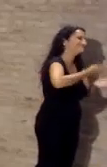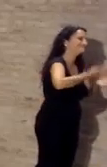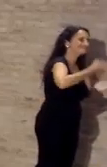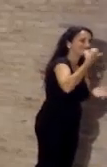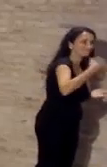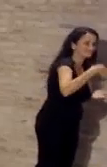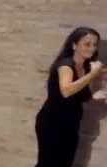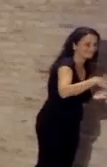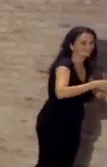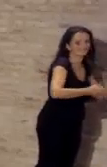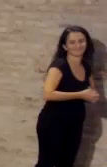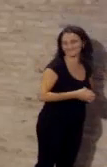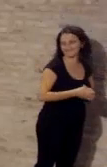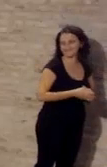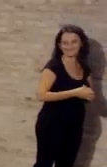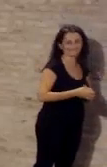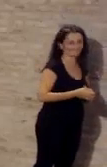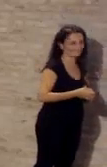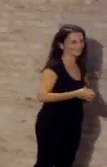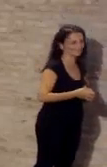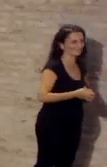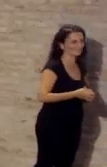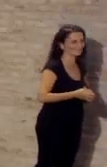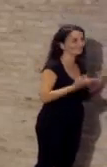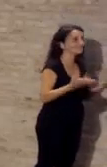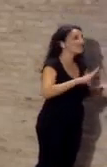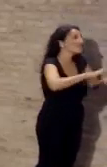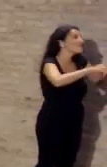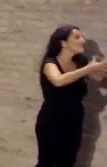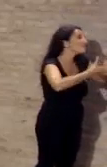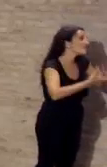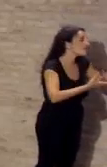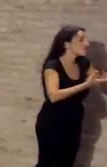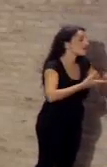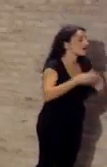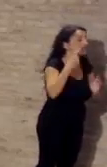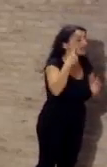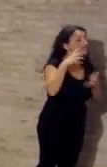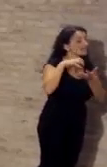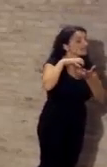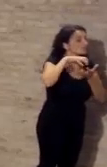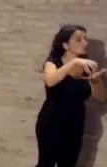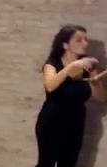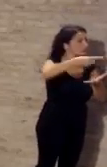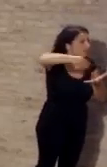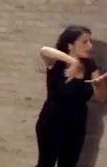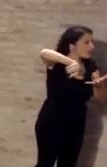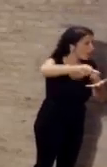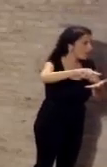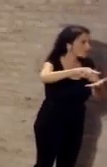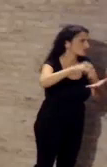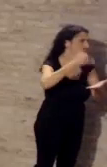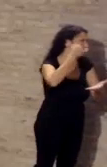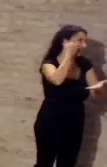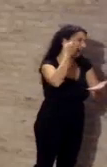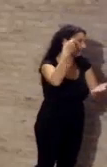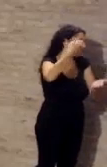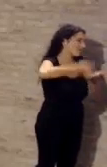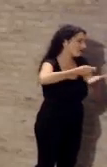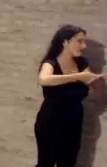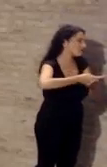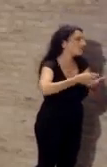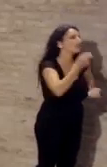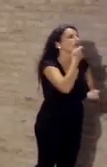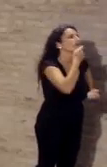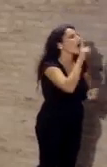pagos y que que exista como un recurso de las mismas instituciones no que tengamos que estar llamando a